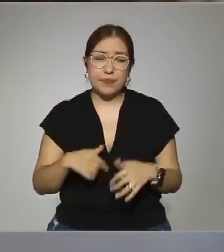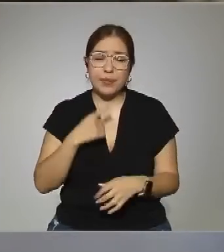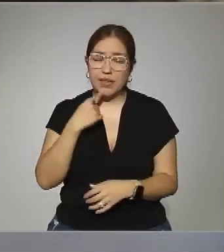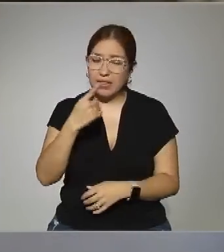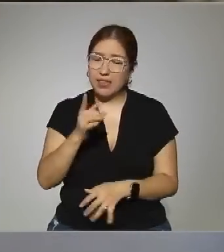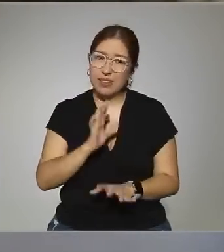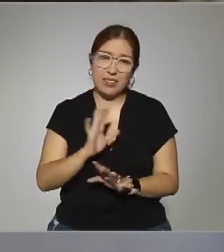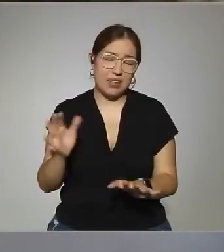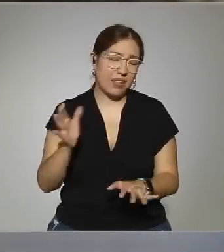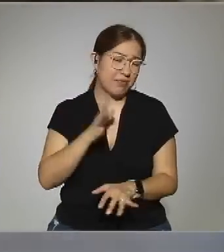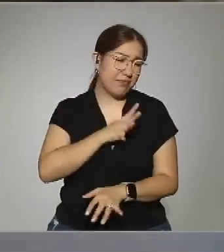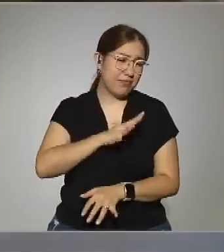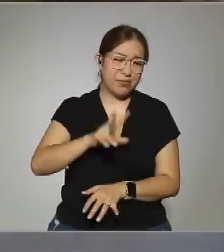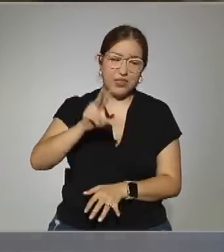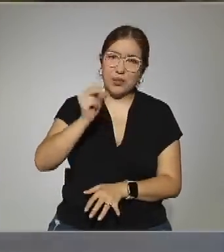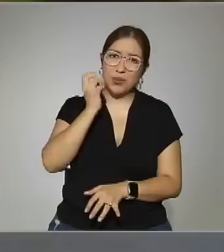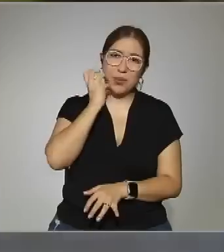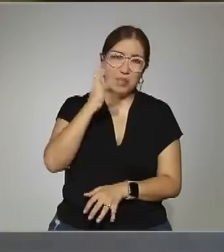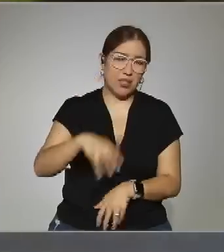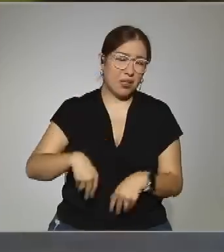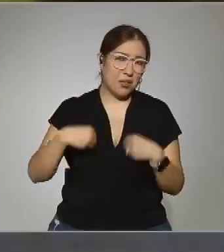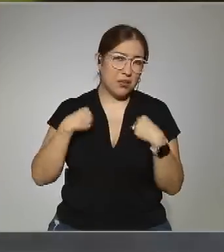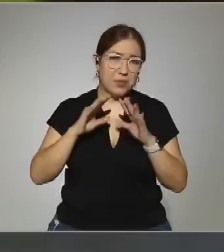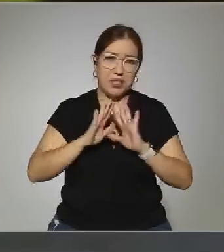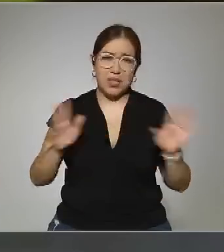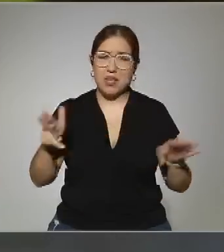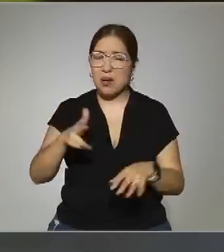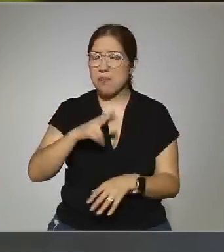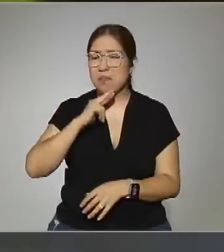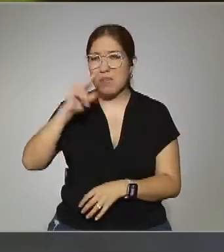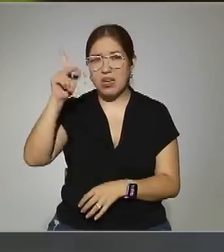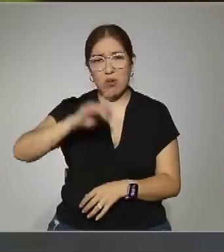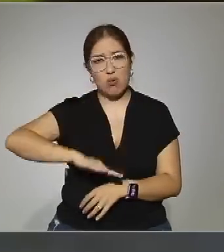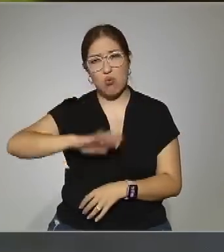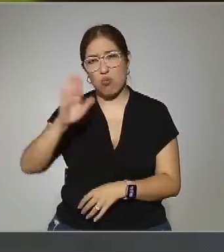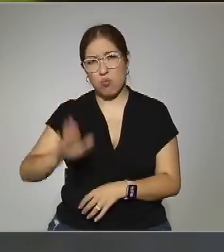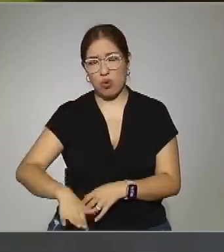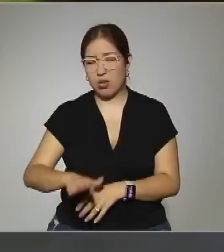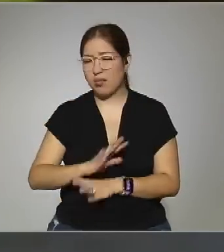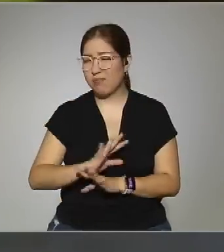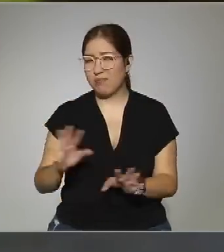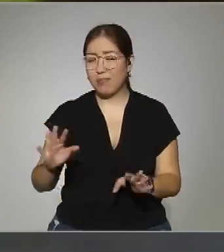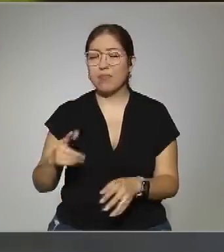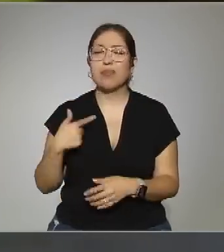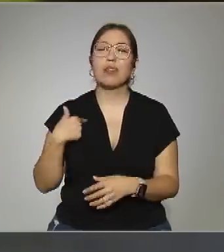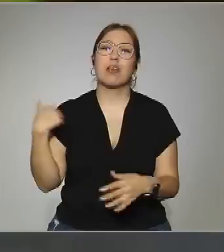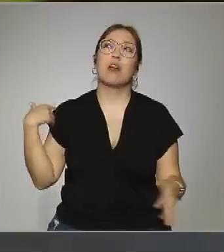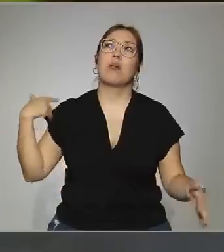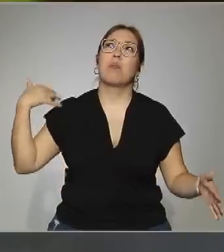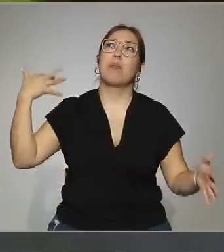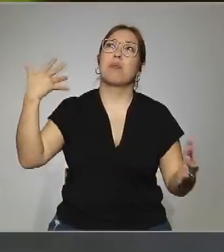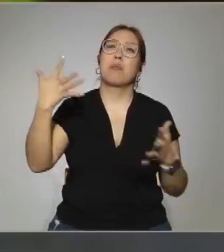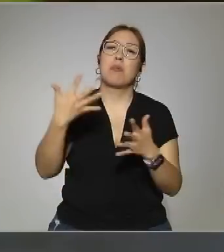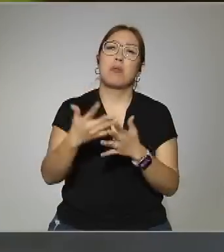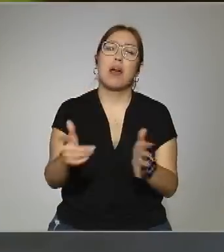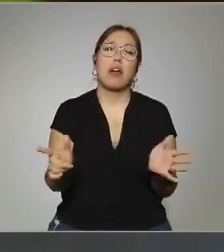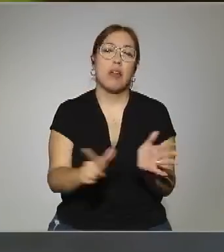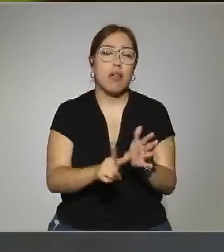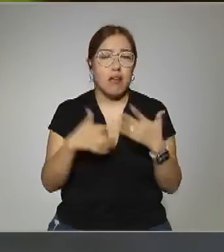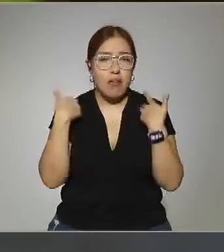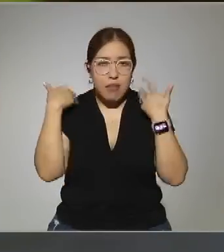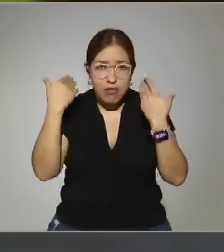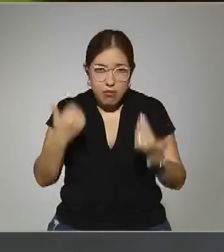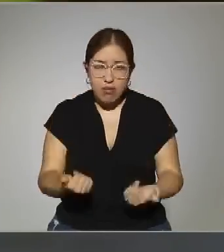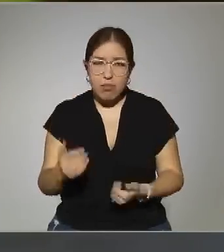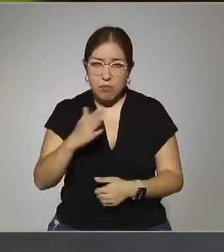no, yo ya no quiero la vida, yo ya me quiero morir. Yo ahorita lo entiendo que fue un poco de todo lo que me pasó en mi vida, ¿no? Pero de